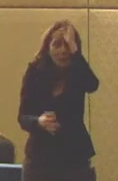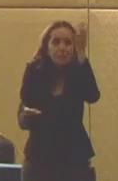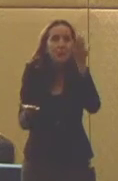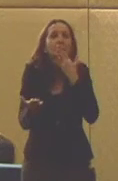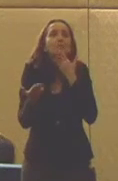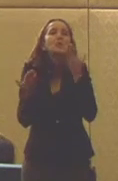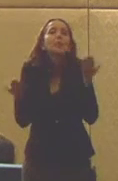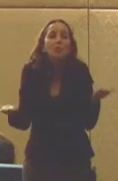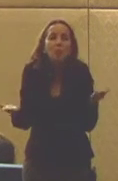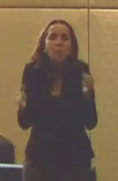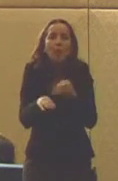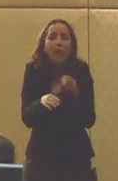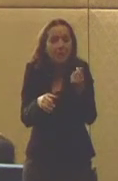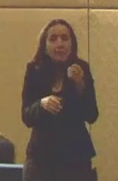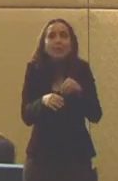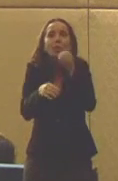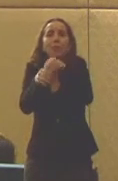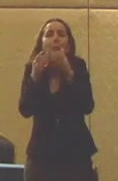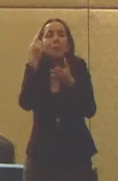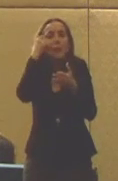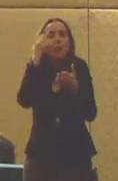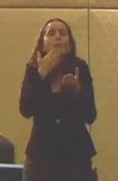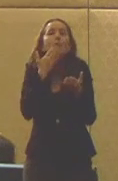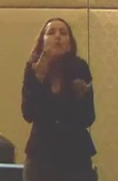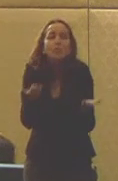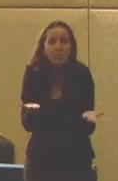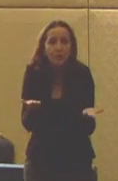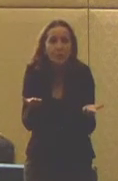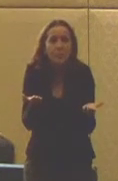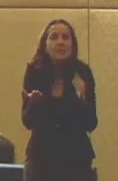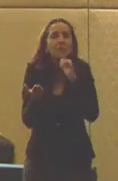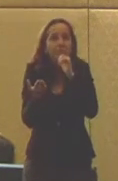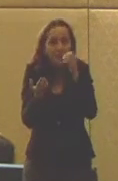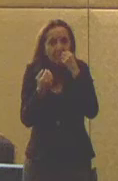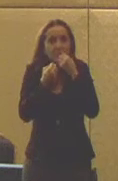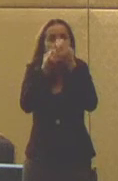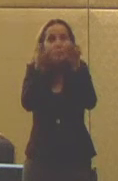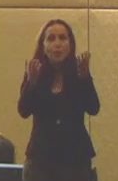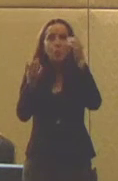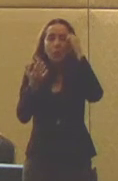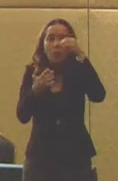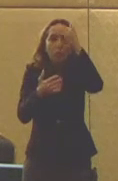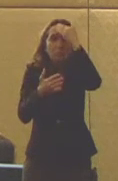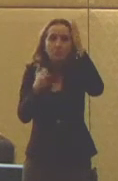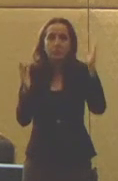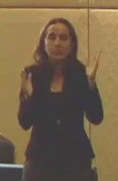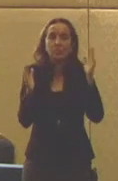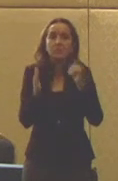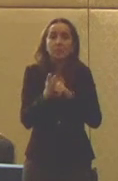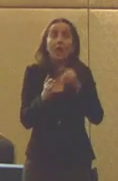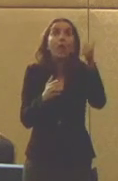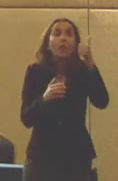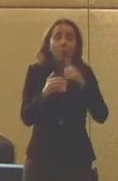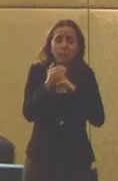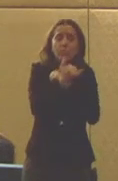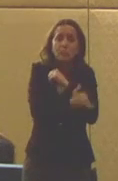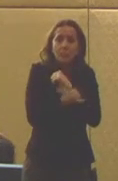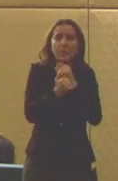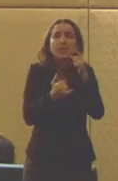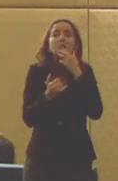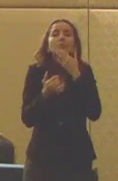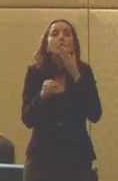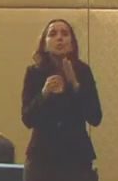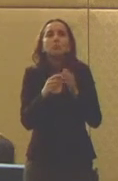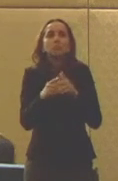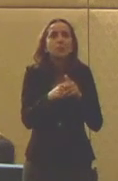una buena inversión en reducción de riesgo. Y de igual manera, hay pocos países que cuenten con un ente central que regule las